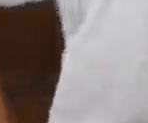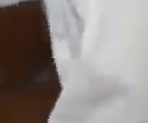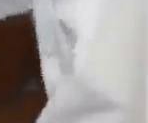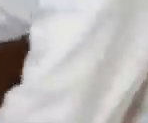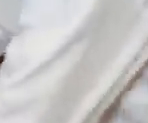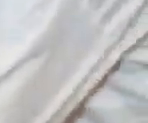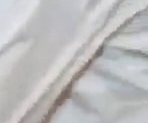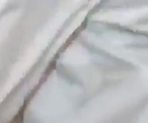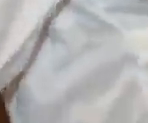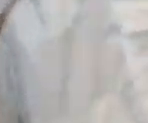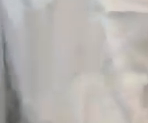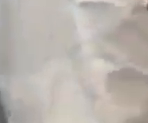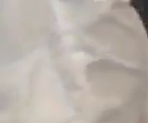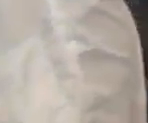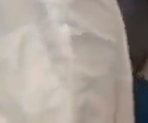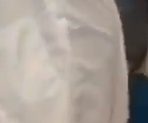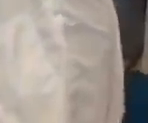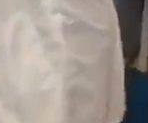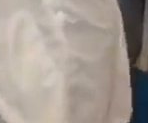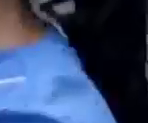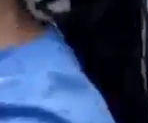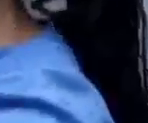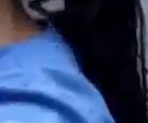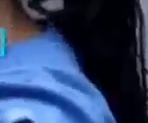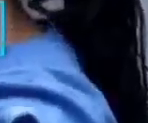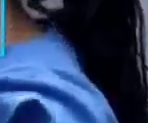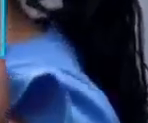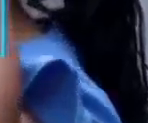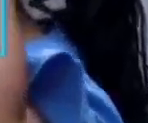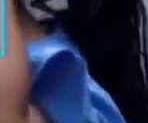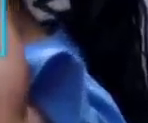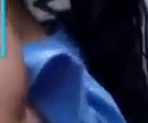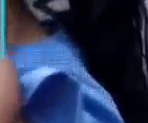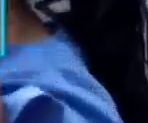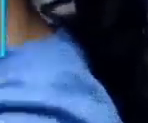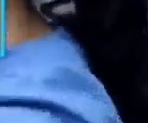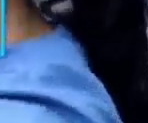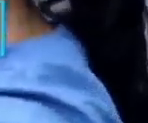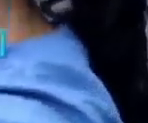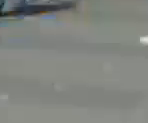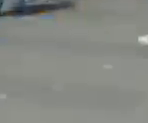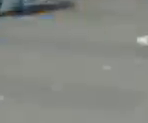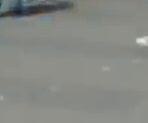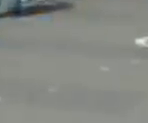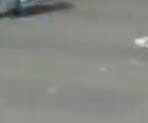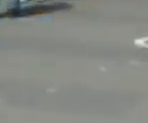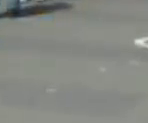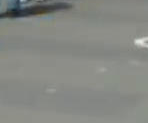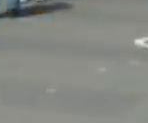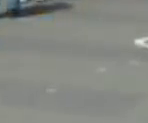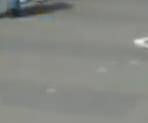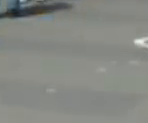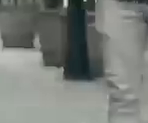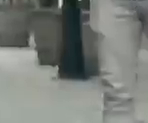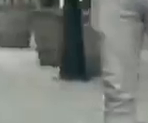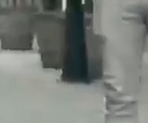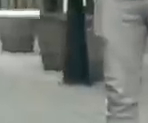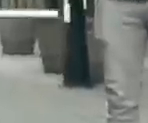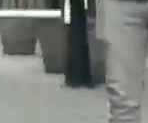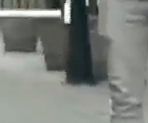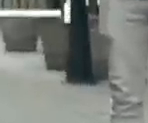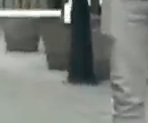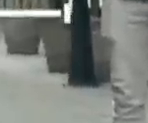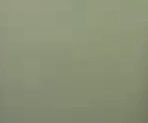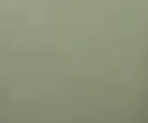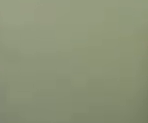la prevención a través de la vacunación y una intensa campaña en el uso del tapabocas, mantener la distancia saludable